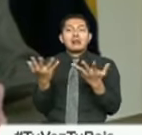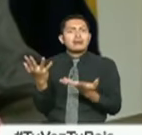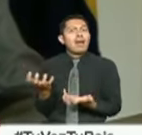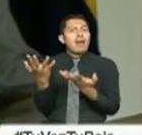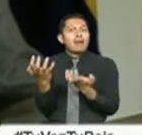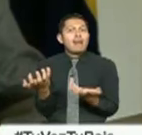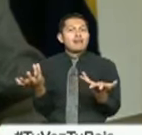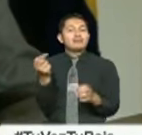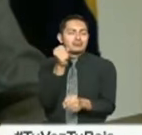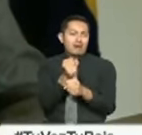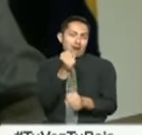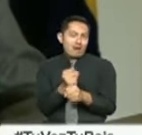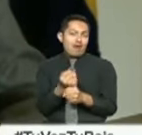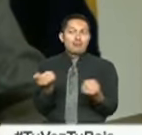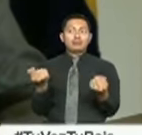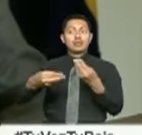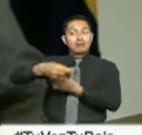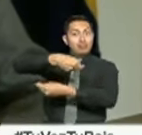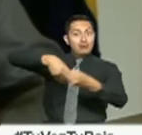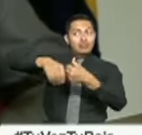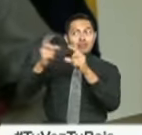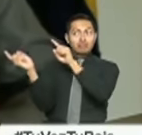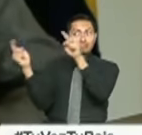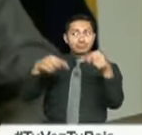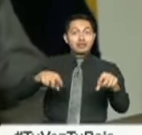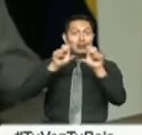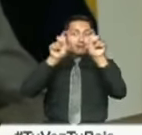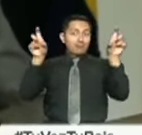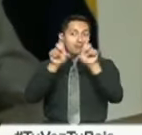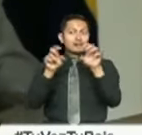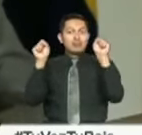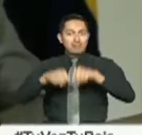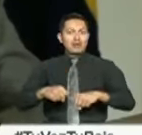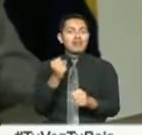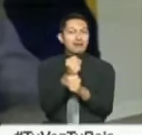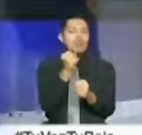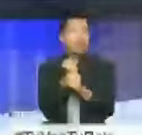empleo. Y obviamente el empleo se consigue a través de la inversión.